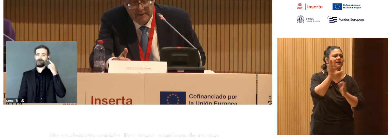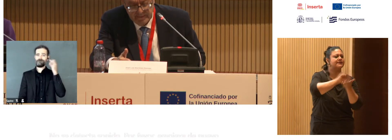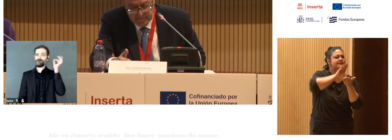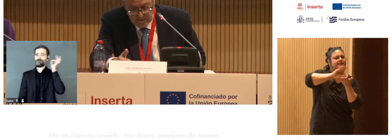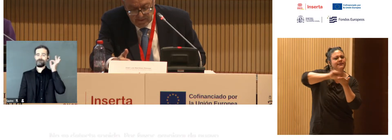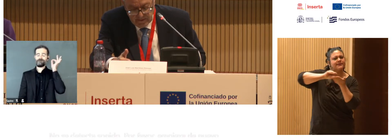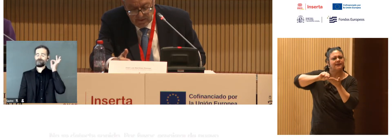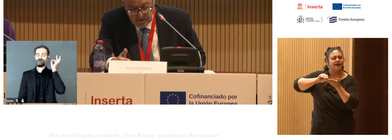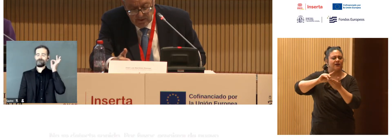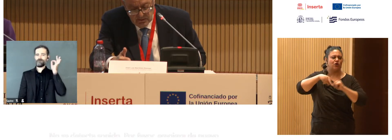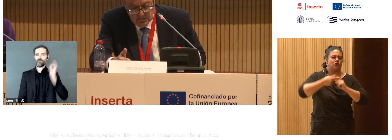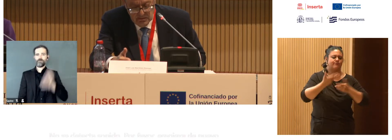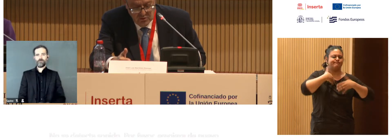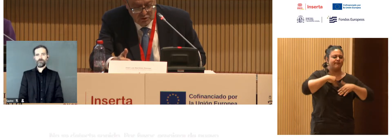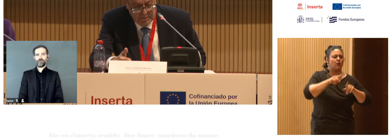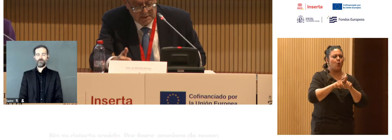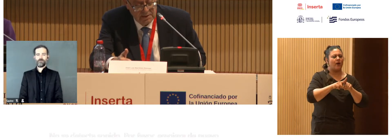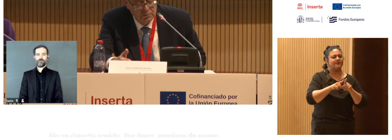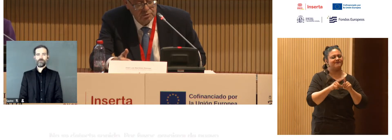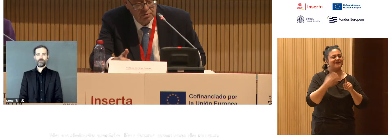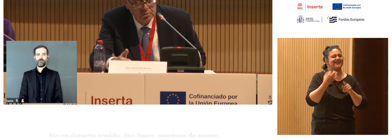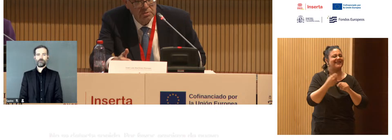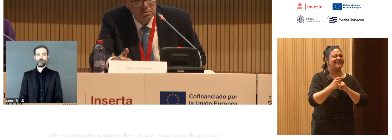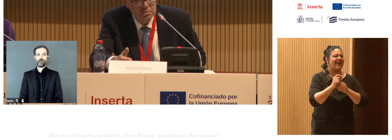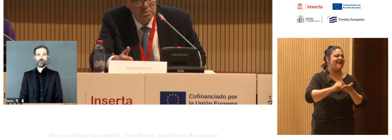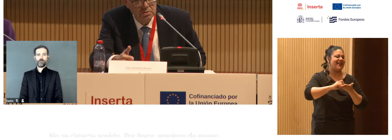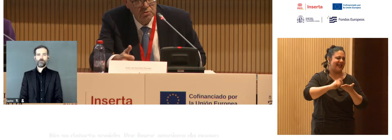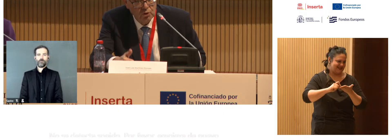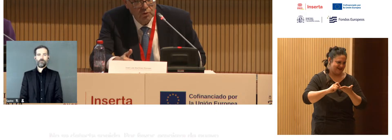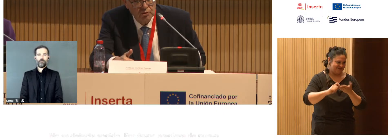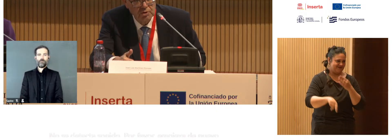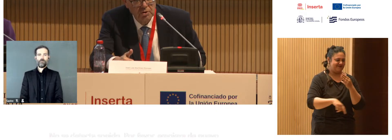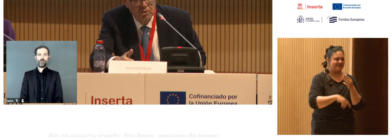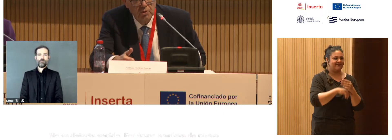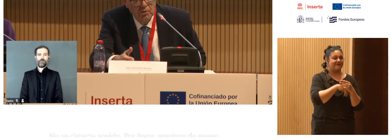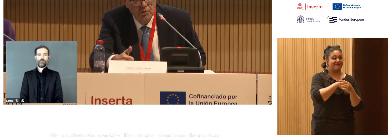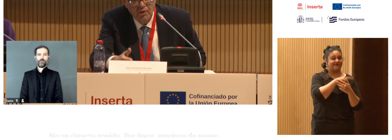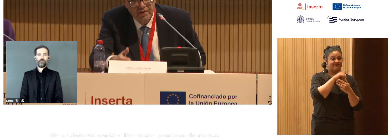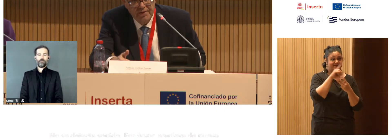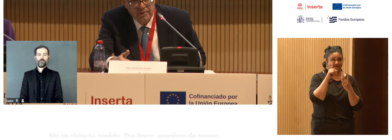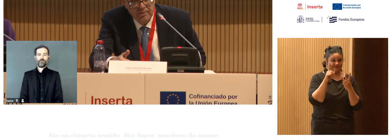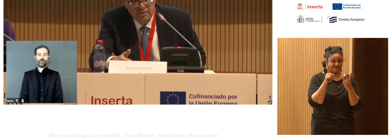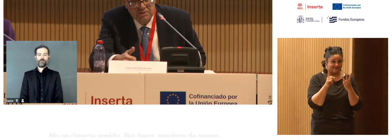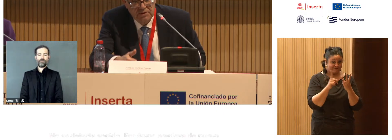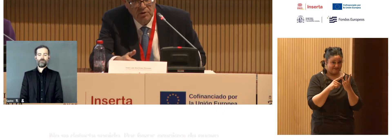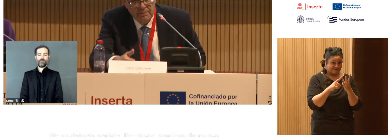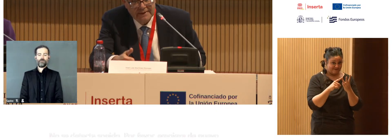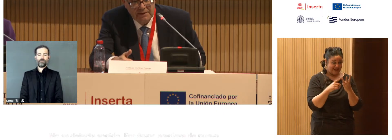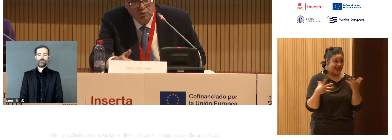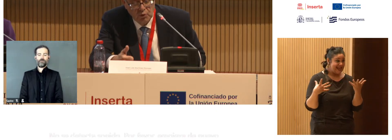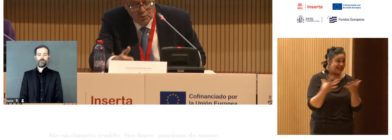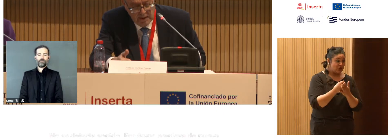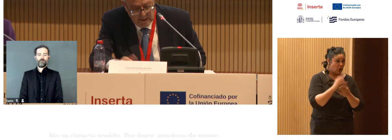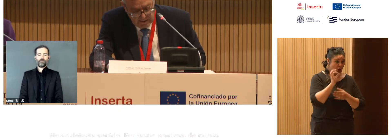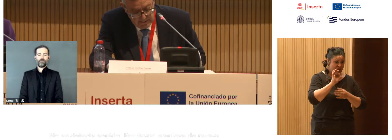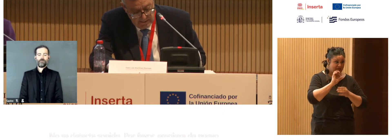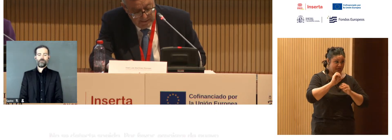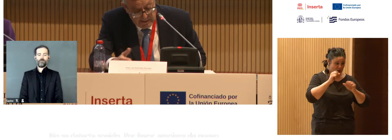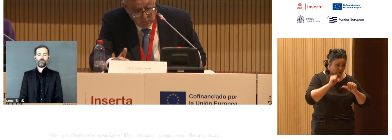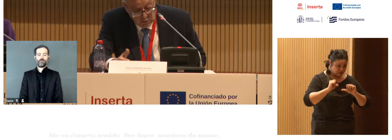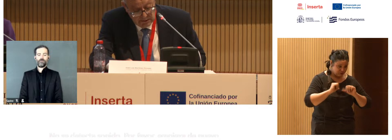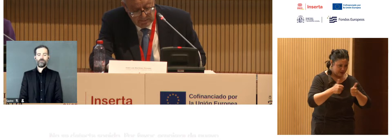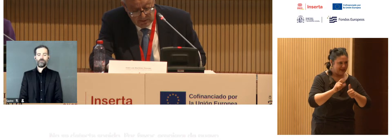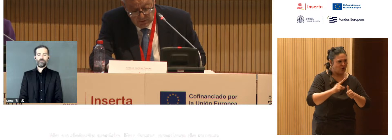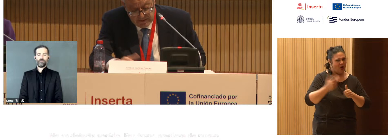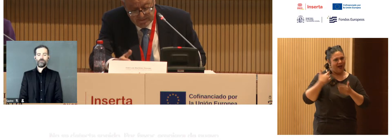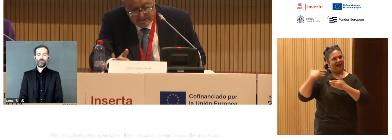como deberes y nos partimos todos, no de cero, sino que partimos con un bagaje. Y